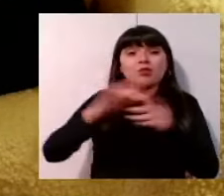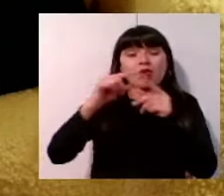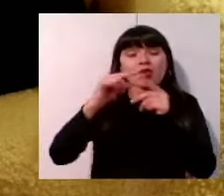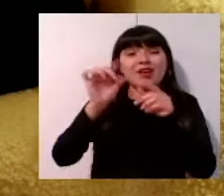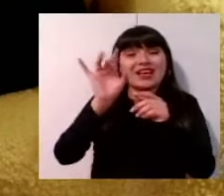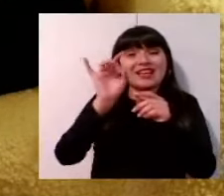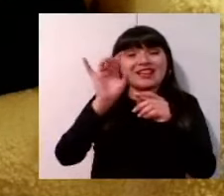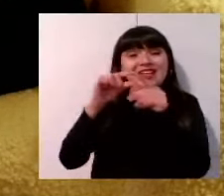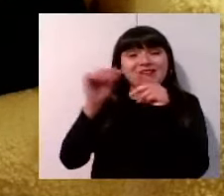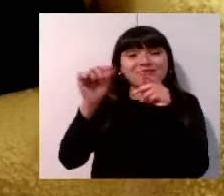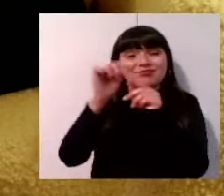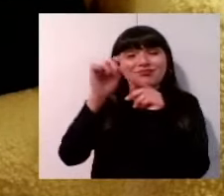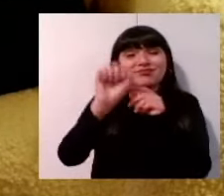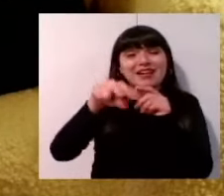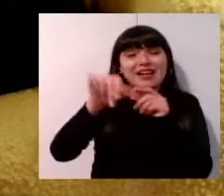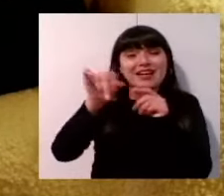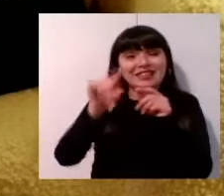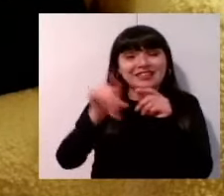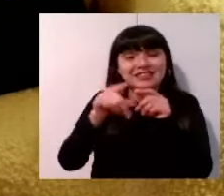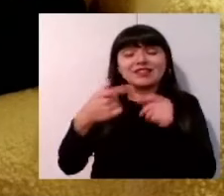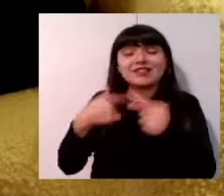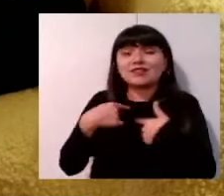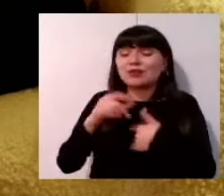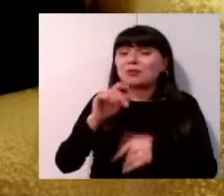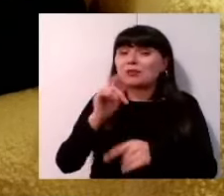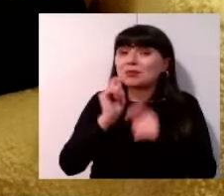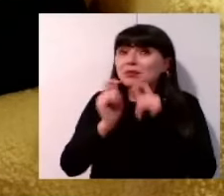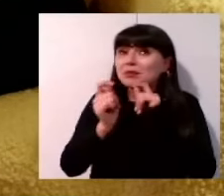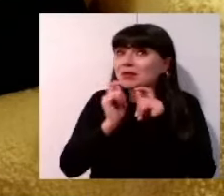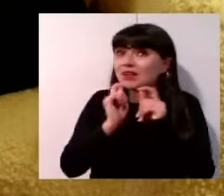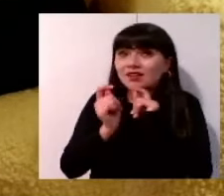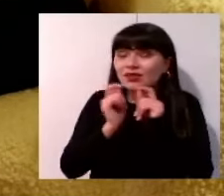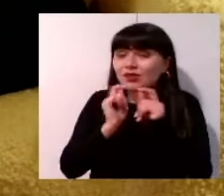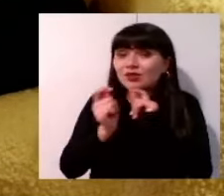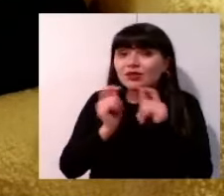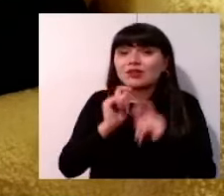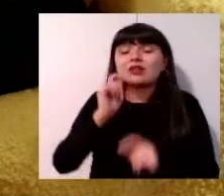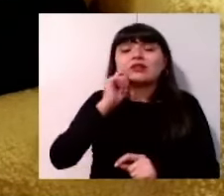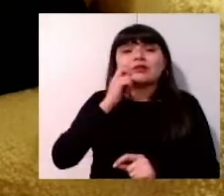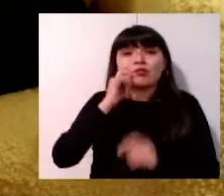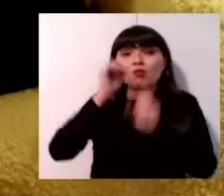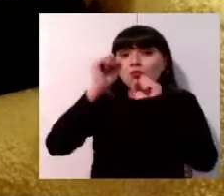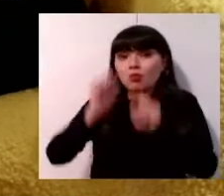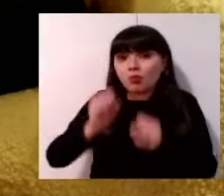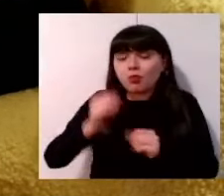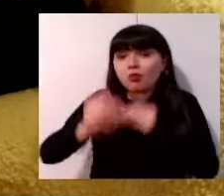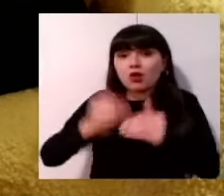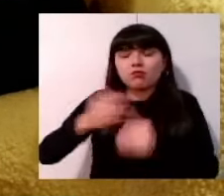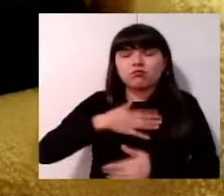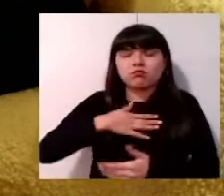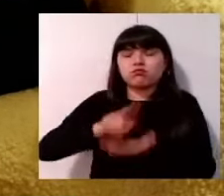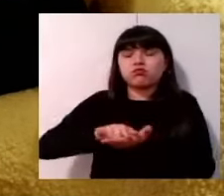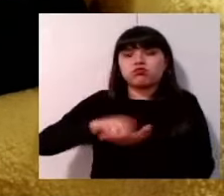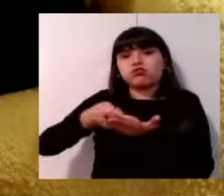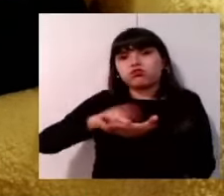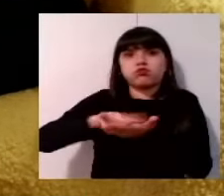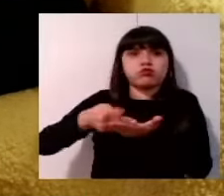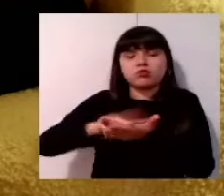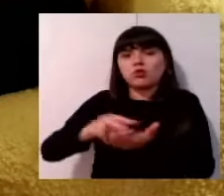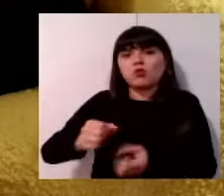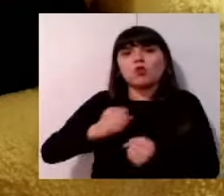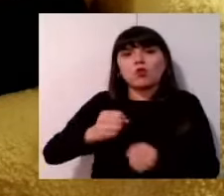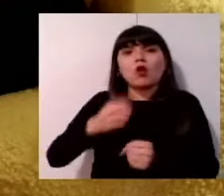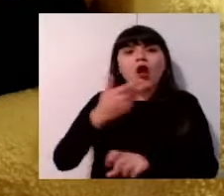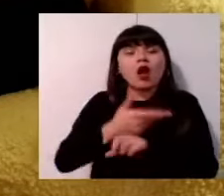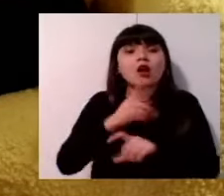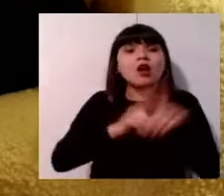es súper peligroso, y aprovecho de decir que no la usen. ¿Qué? Genera convulsiones, baja el umbral convulsivo, hemos tenido muchas guaguitas con eso, así que